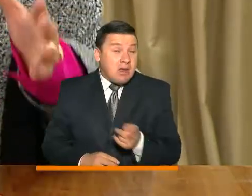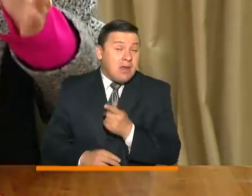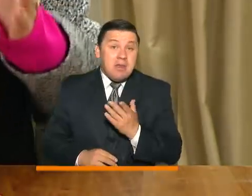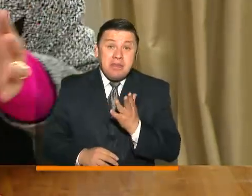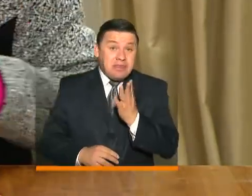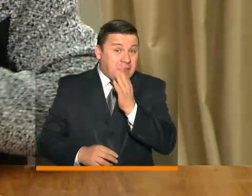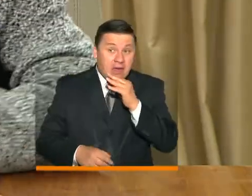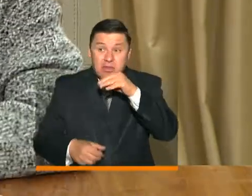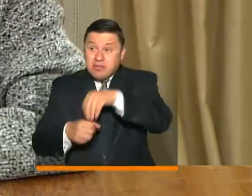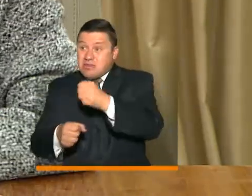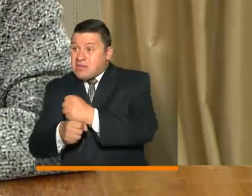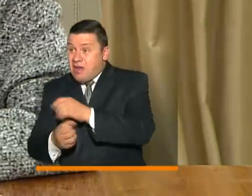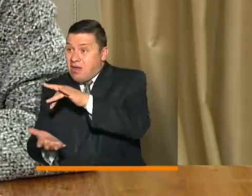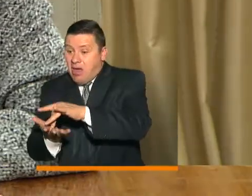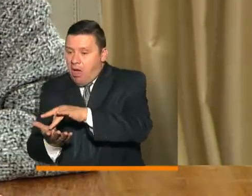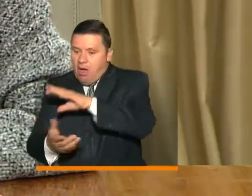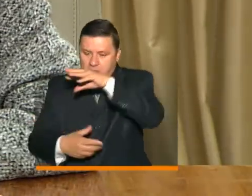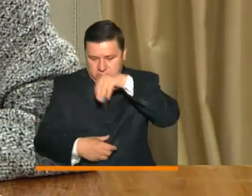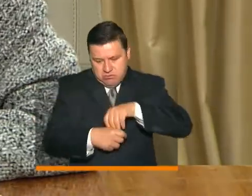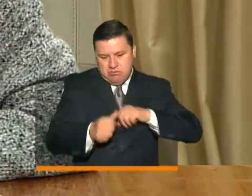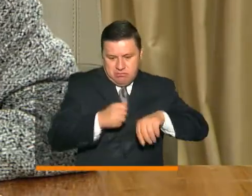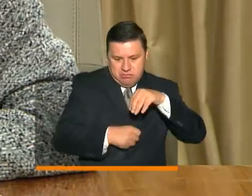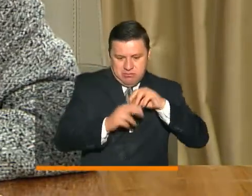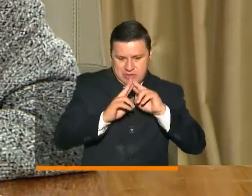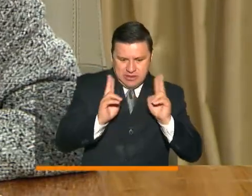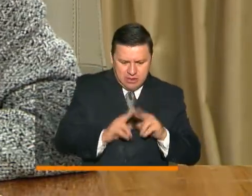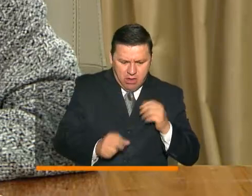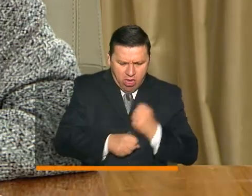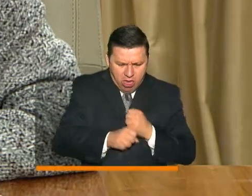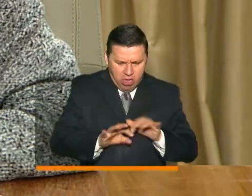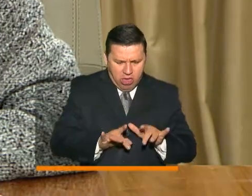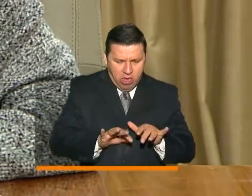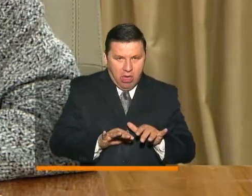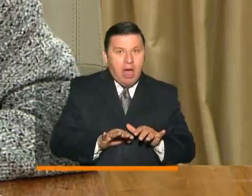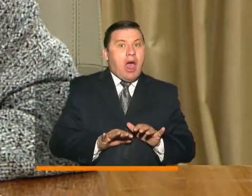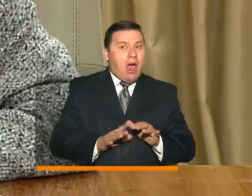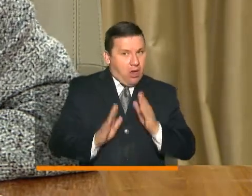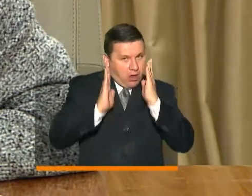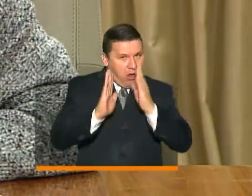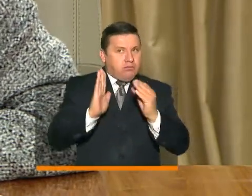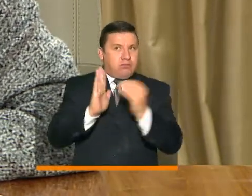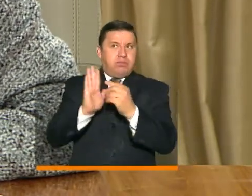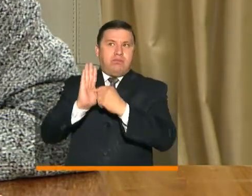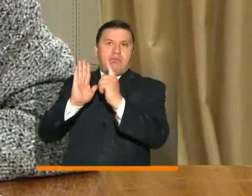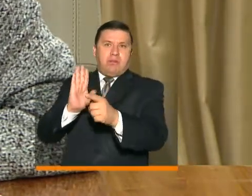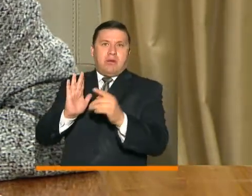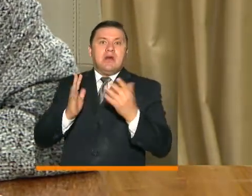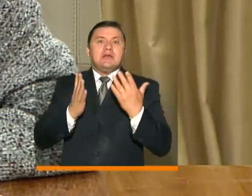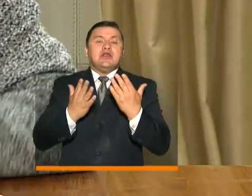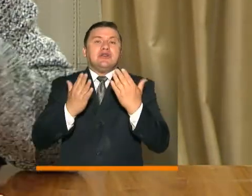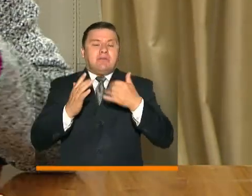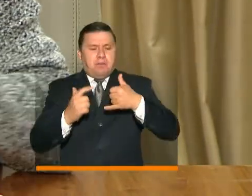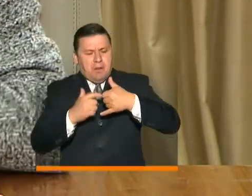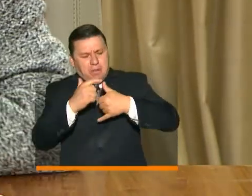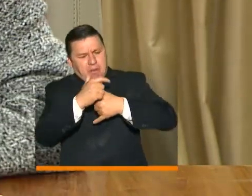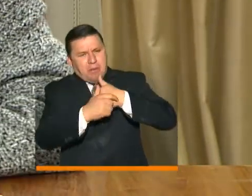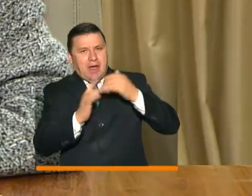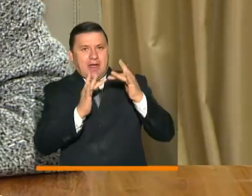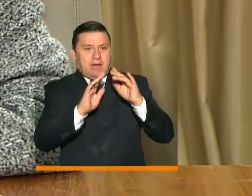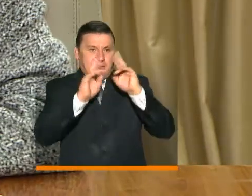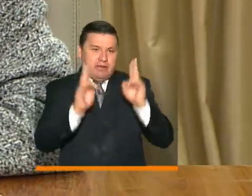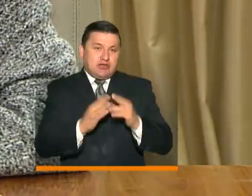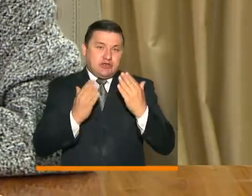están trabajando. Así que vamos a seguir trabajando por los colombianos y por conectar el país. Otro de los